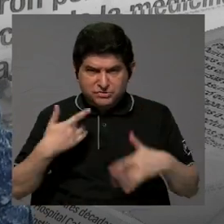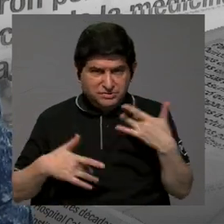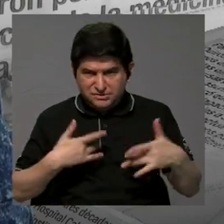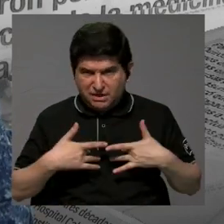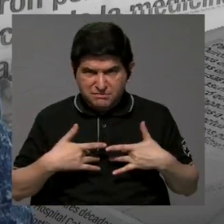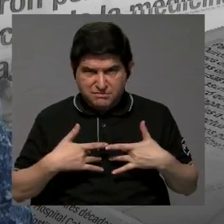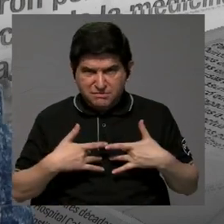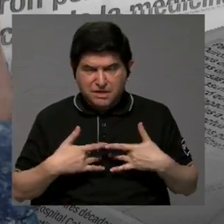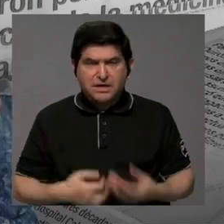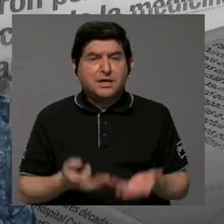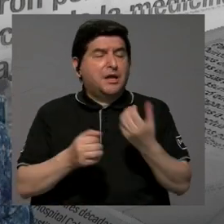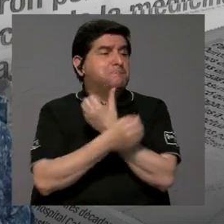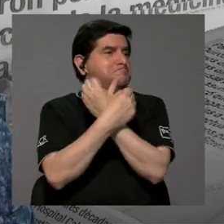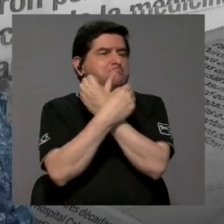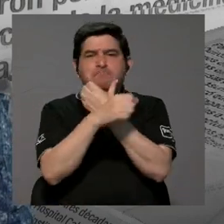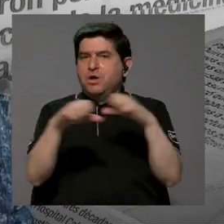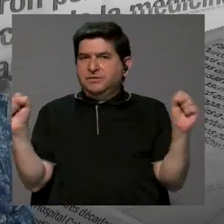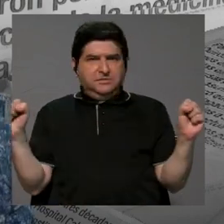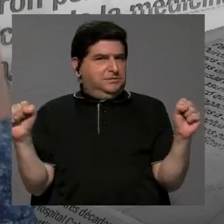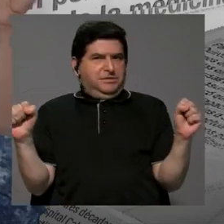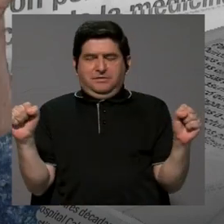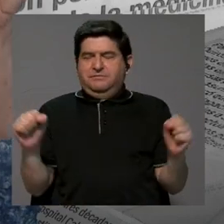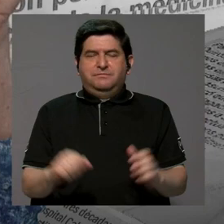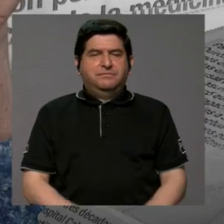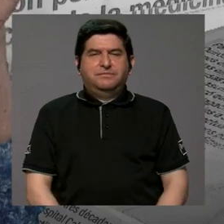sienten que es imposible que